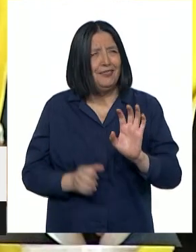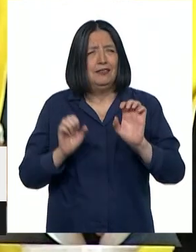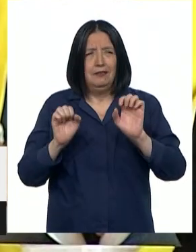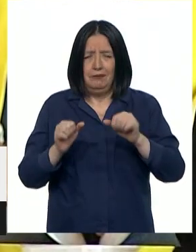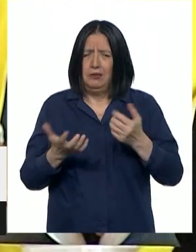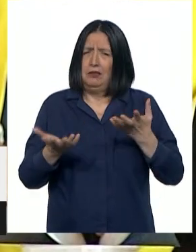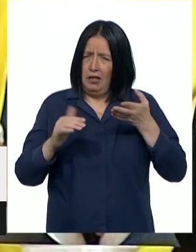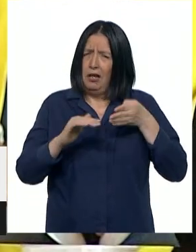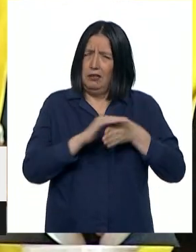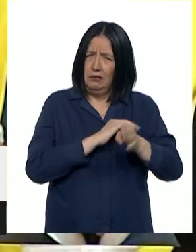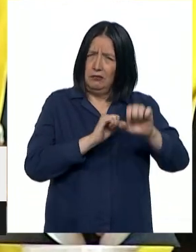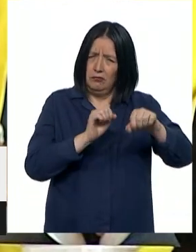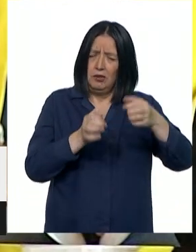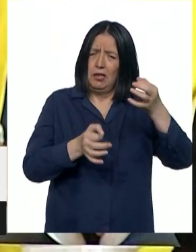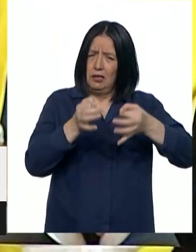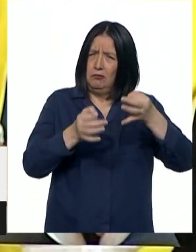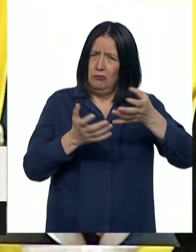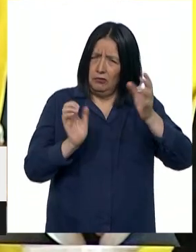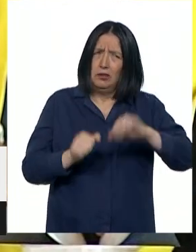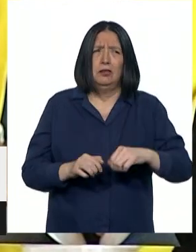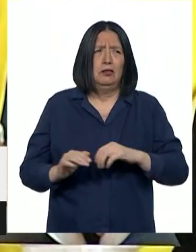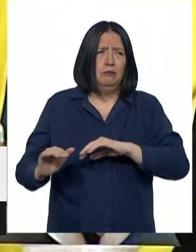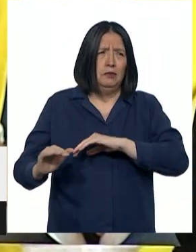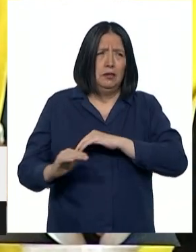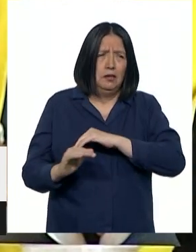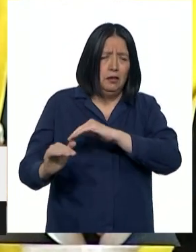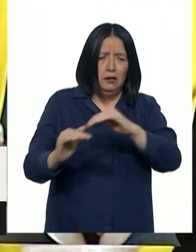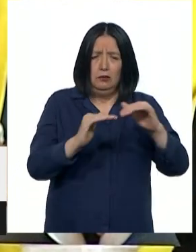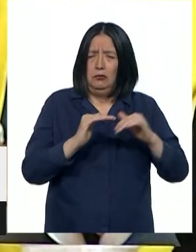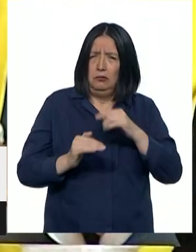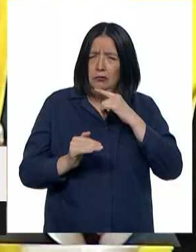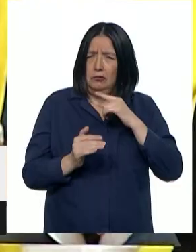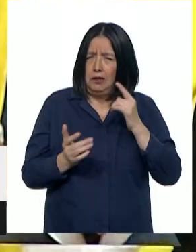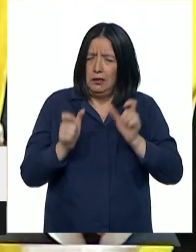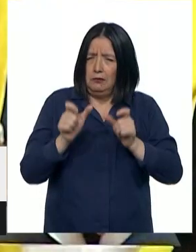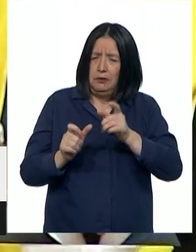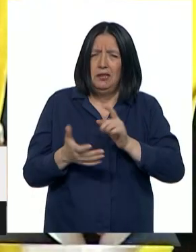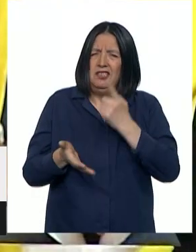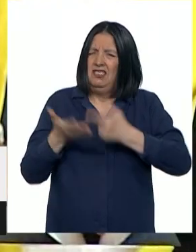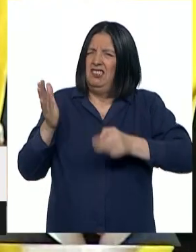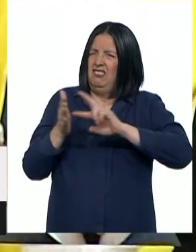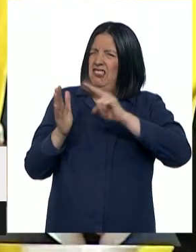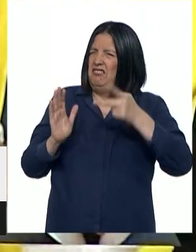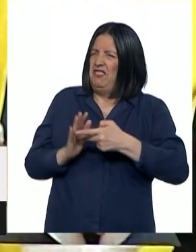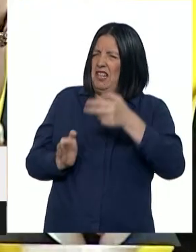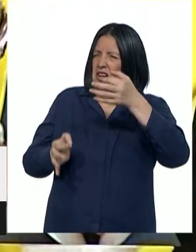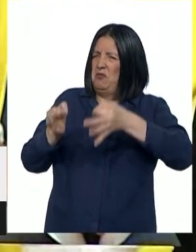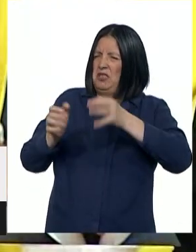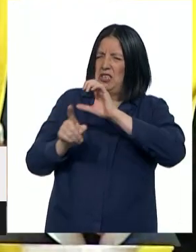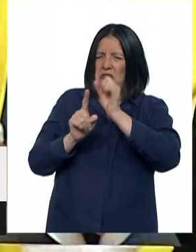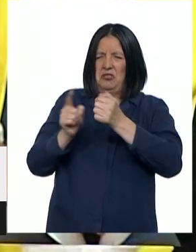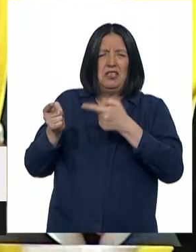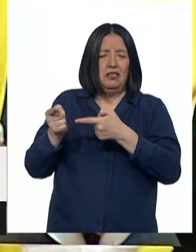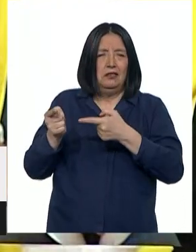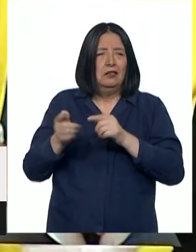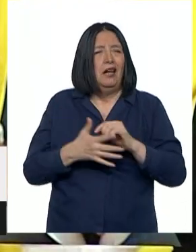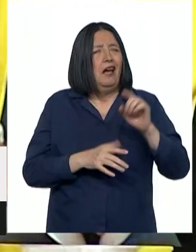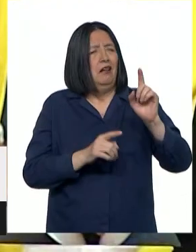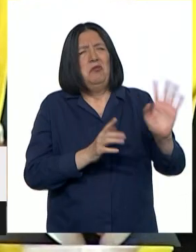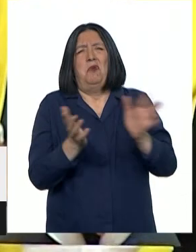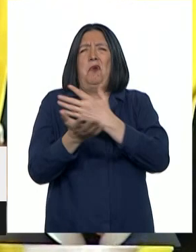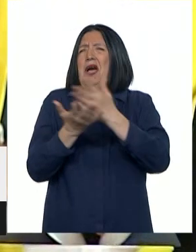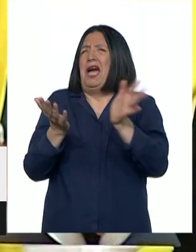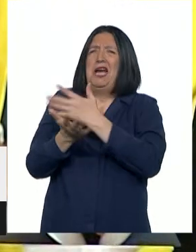ese acceso a esa justicia social. ¿Y qué es justicia social? Que en algunas voces se dice, no